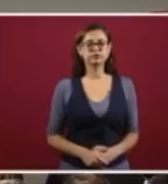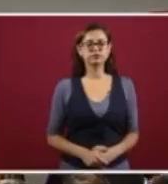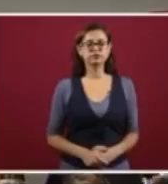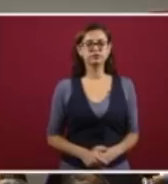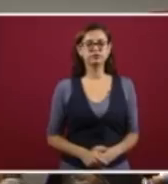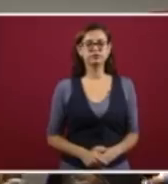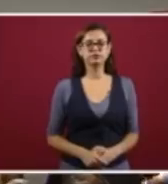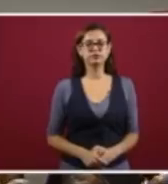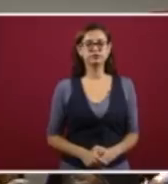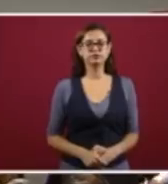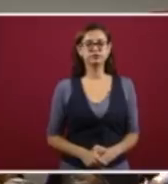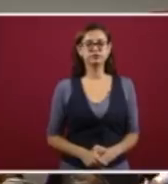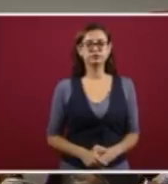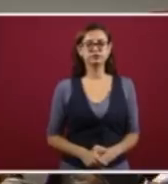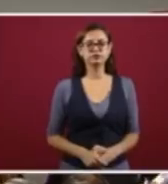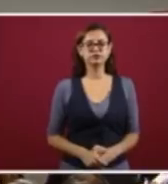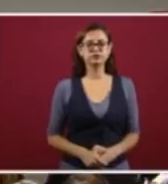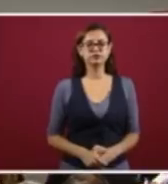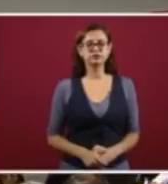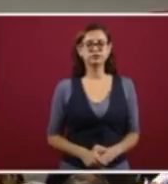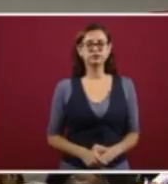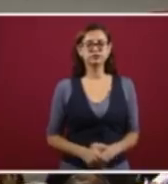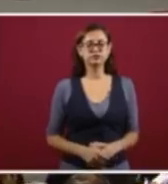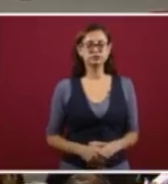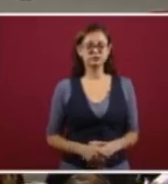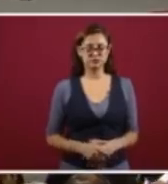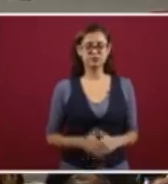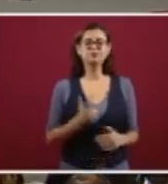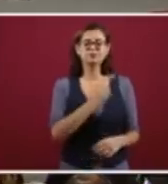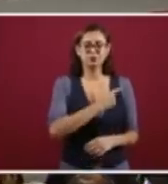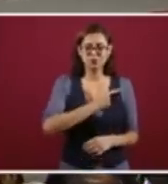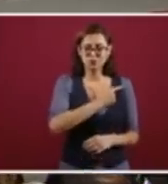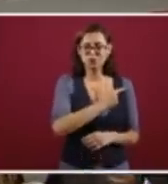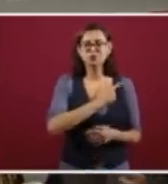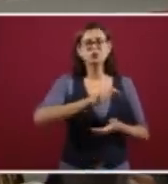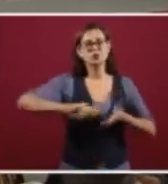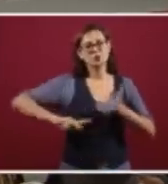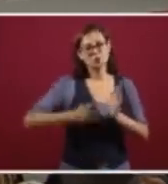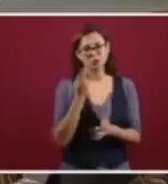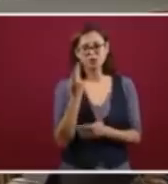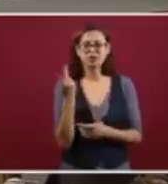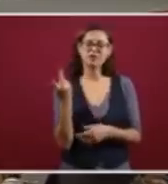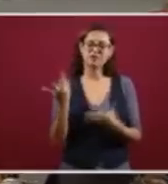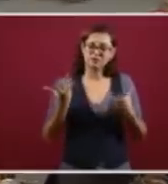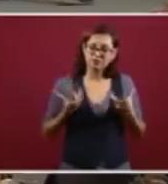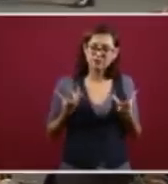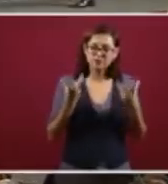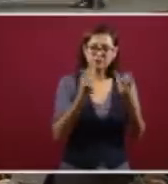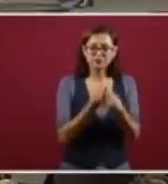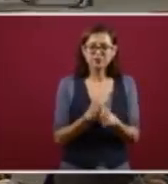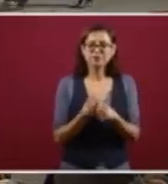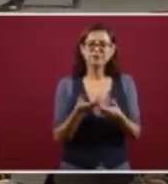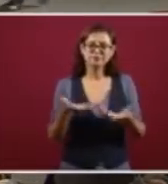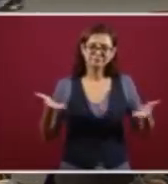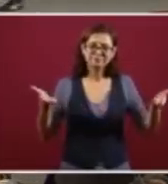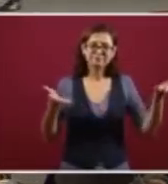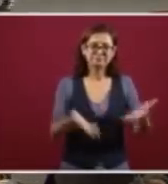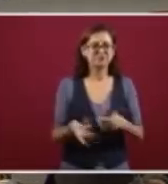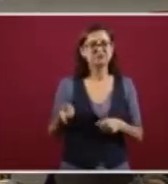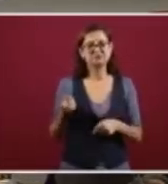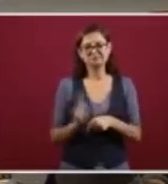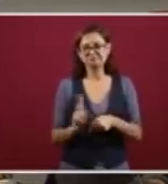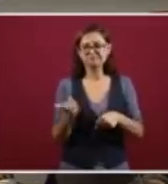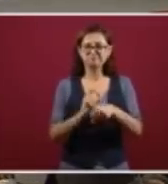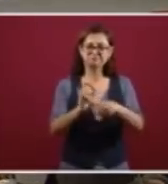Pues nos da mucho gusto estar de nuevo aquí con ustedes, como todas las mañanas, informando al